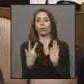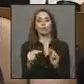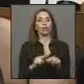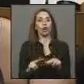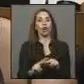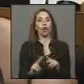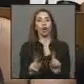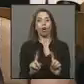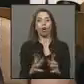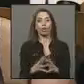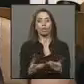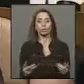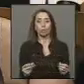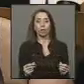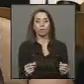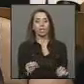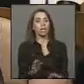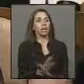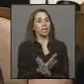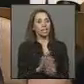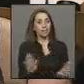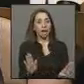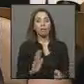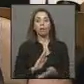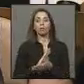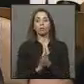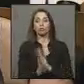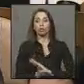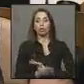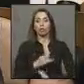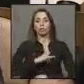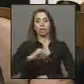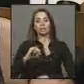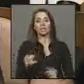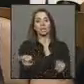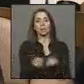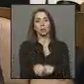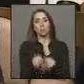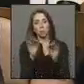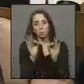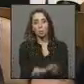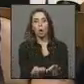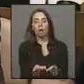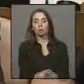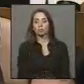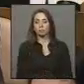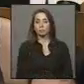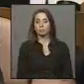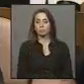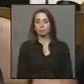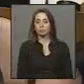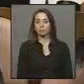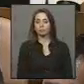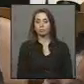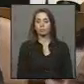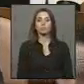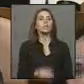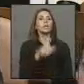resolver absolutamente nada y que todo va a seguir exactamente igual. Se ha dicho que se